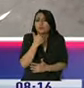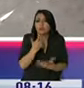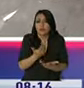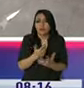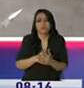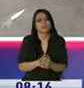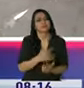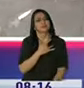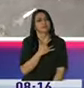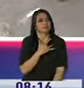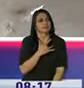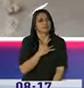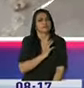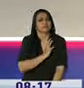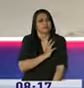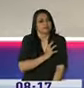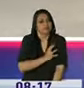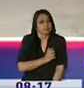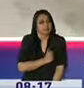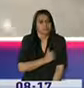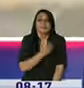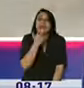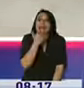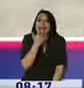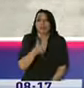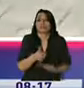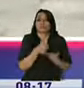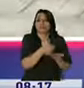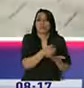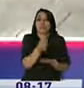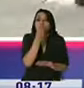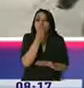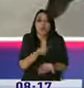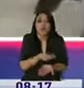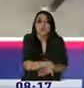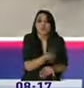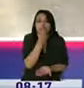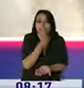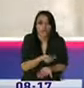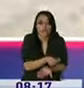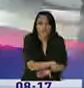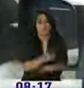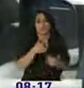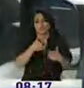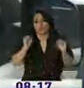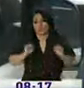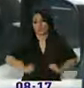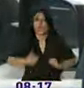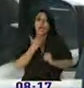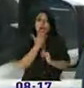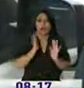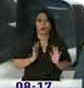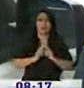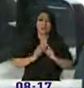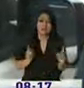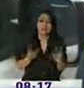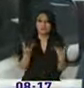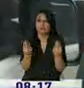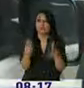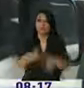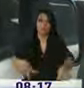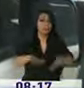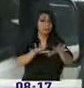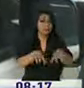Realmente nosotros hemos ayudado en la parte de lo que es comida cuando se ha podido, pero en realidad hay bastante